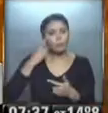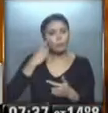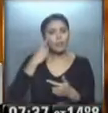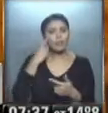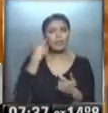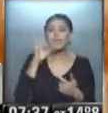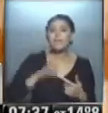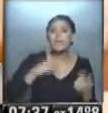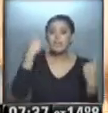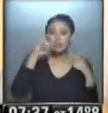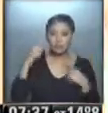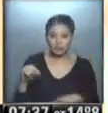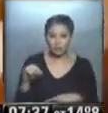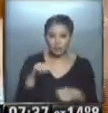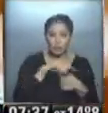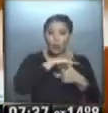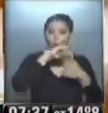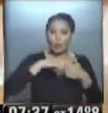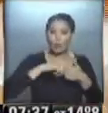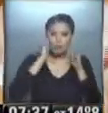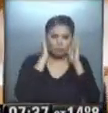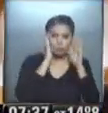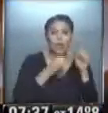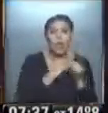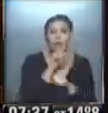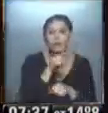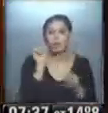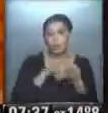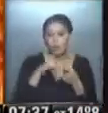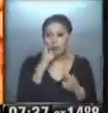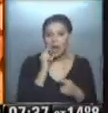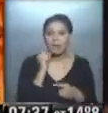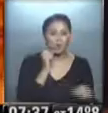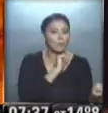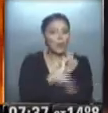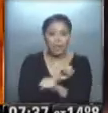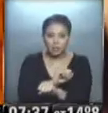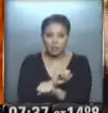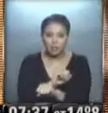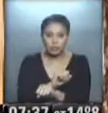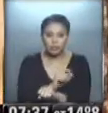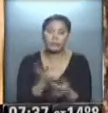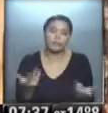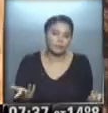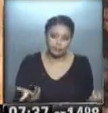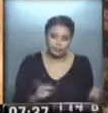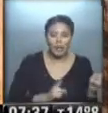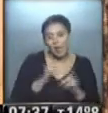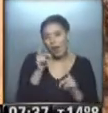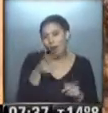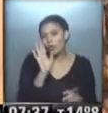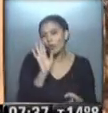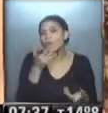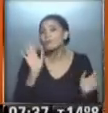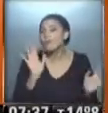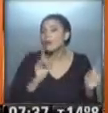vidas completamente diferentes. Una en la opulencia hasta que su marido Alec Baldwin termina preso por algunos desfalcos. Bueno, a alguien se le